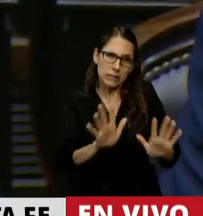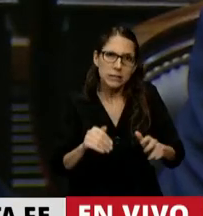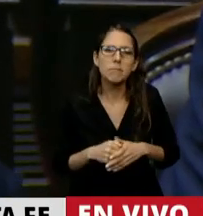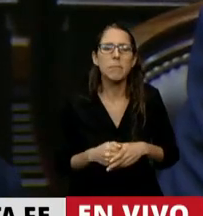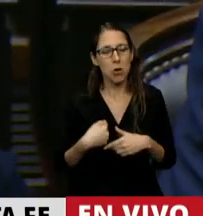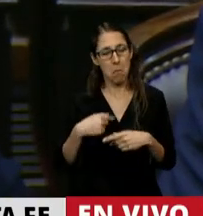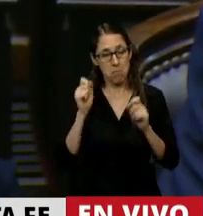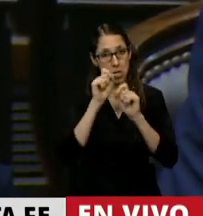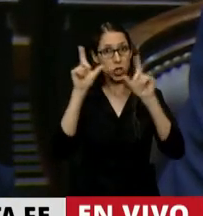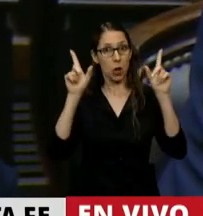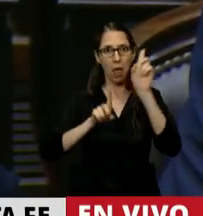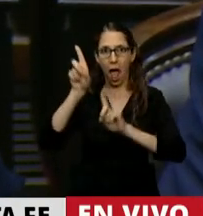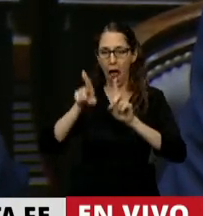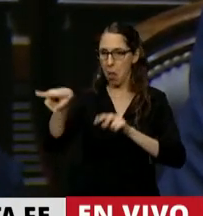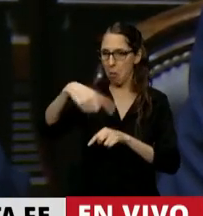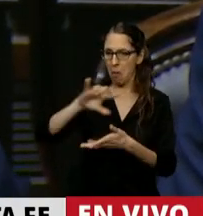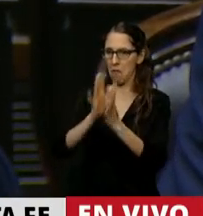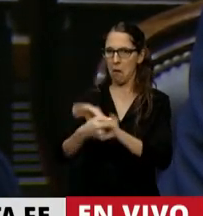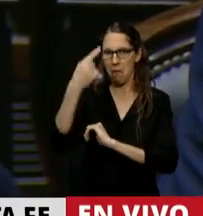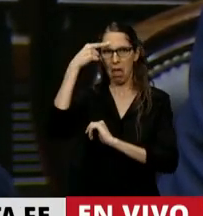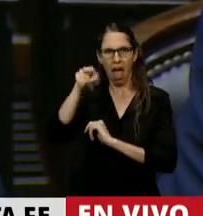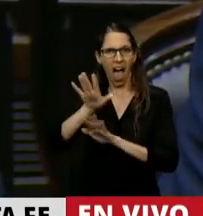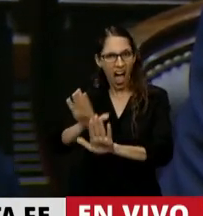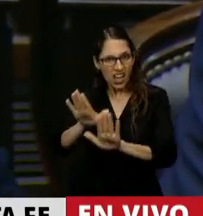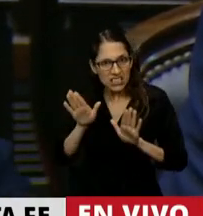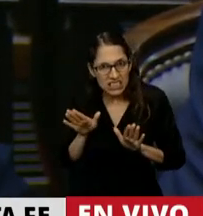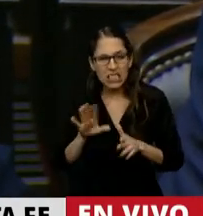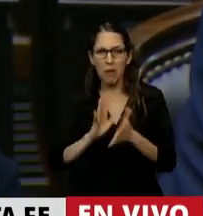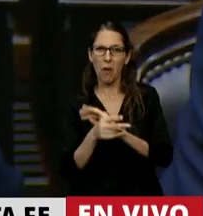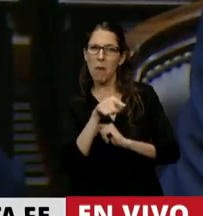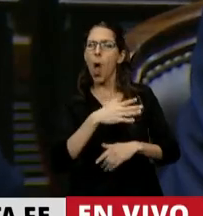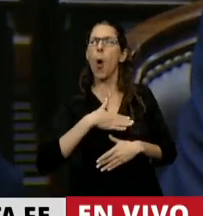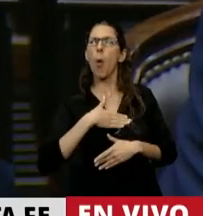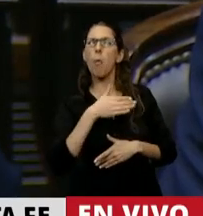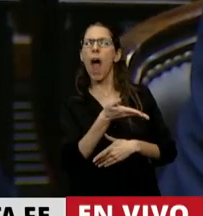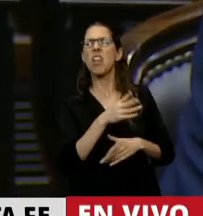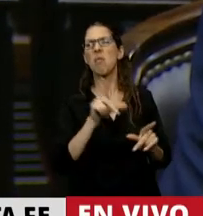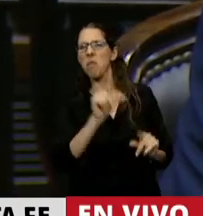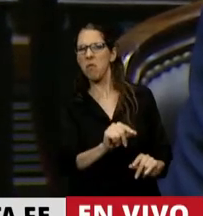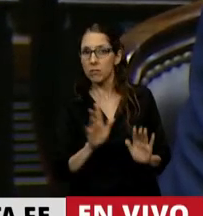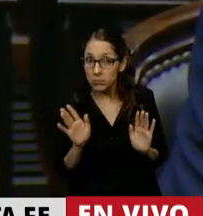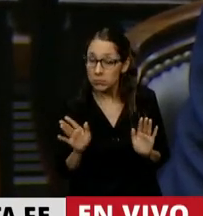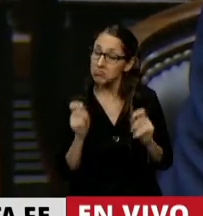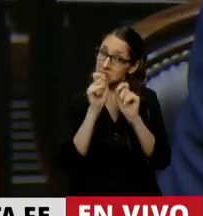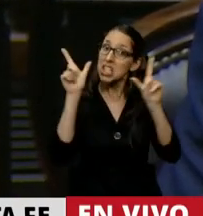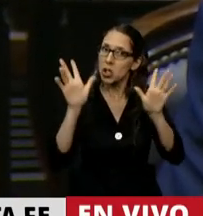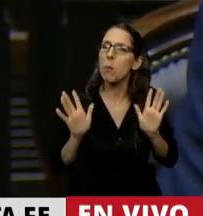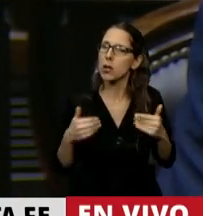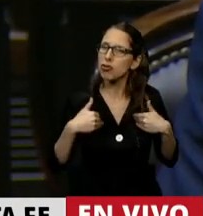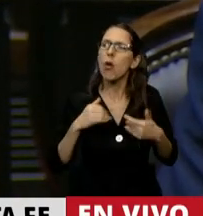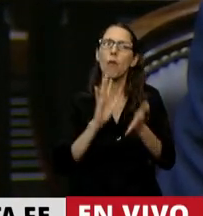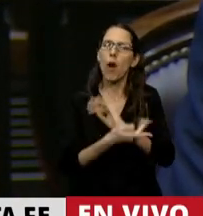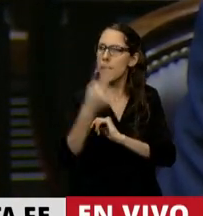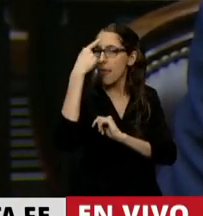algunos sostengan una idea tan reduccionista, tan mezquina de la persona humana. Yo me voy a mantener en esta ilusión, en esta